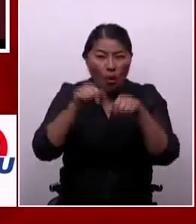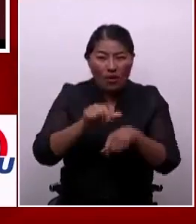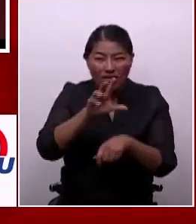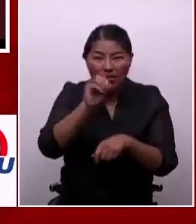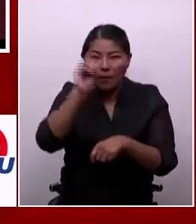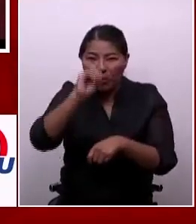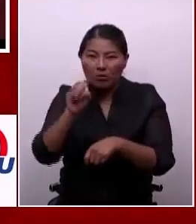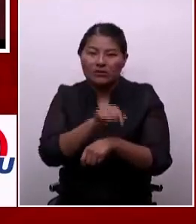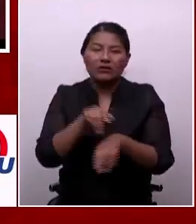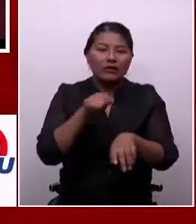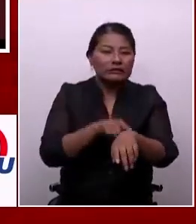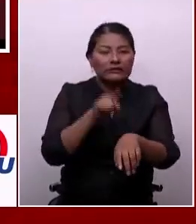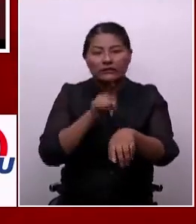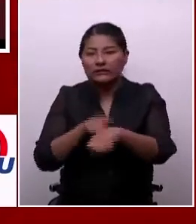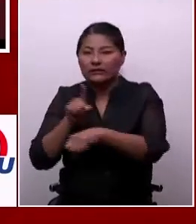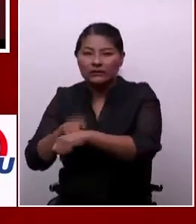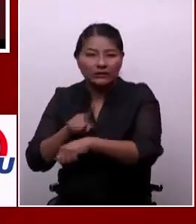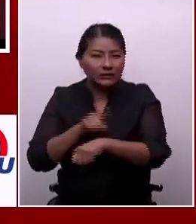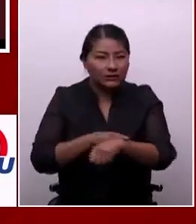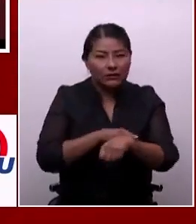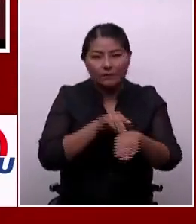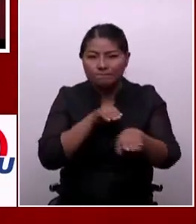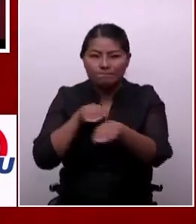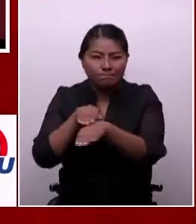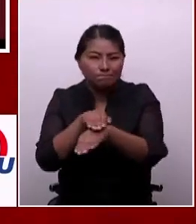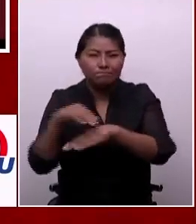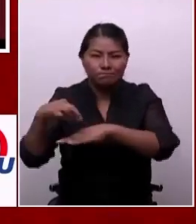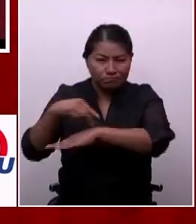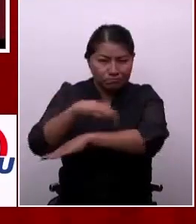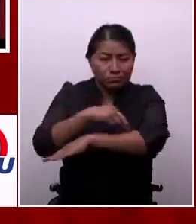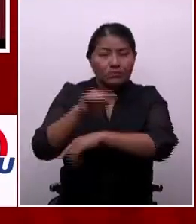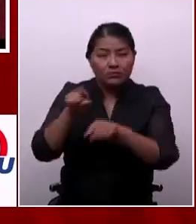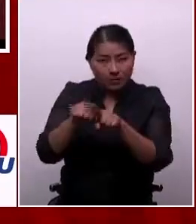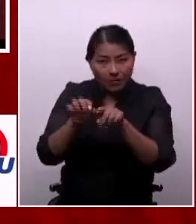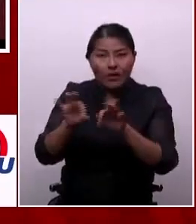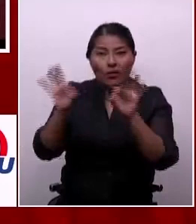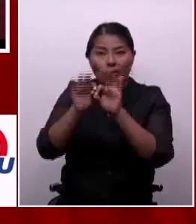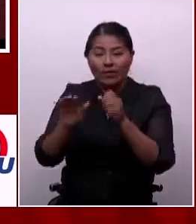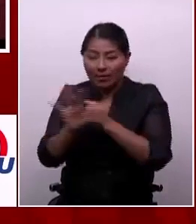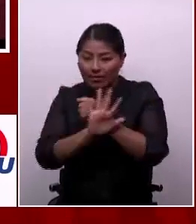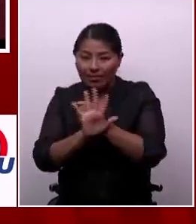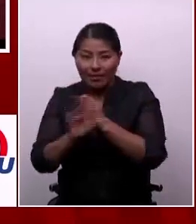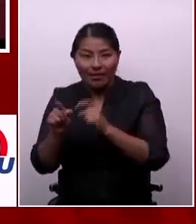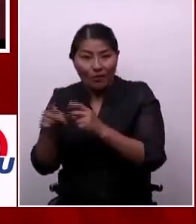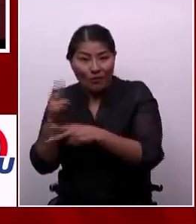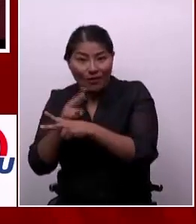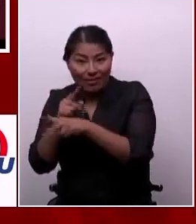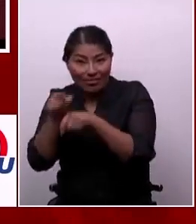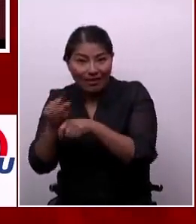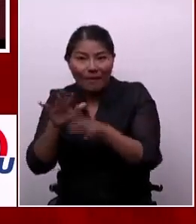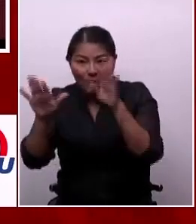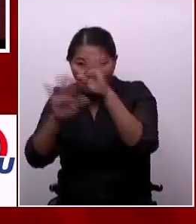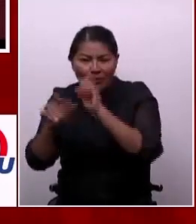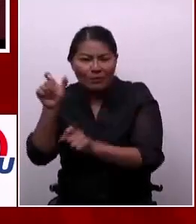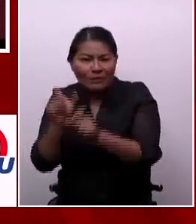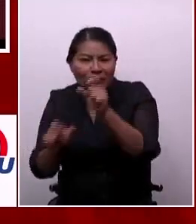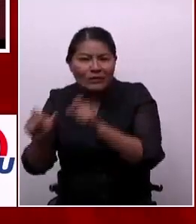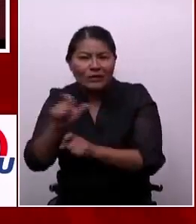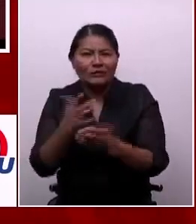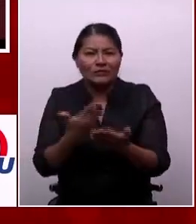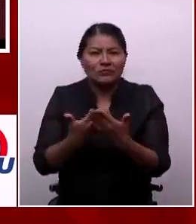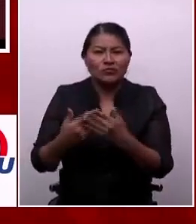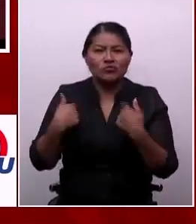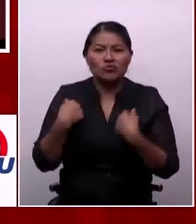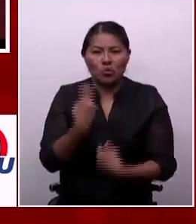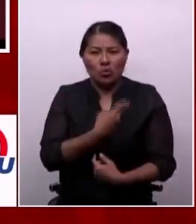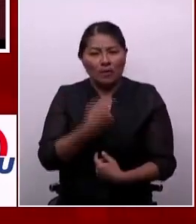en el tránsito pero me parece muy importante también hablar en torno a la seguridad porque es la primera preocupación de toda la población y nosotros